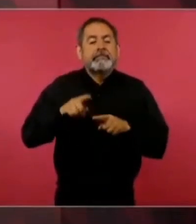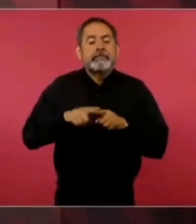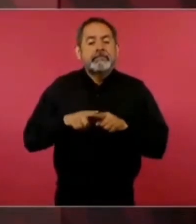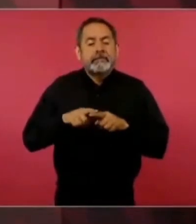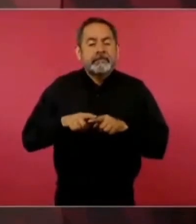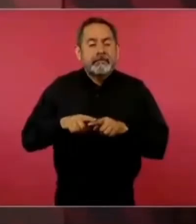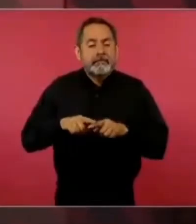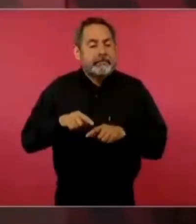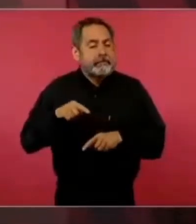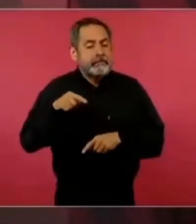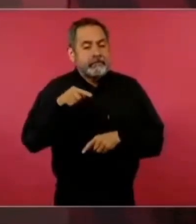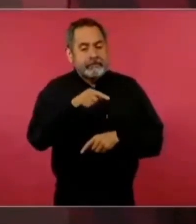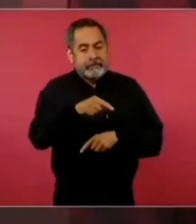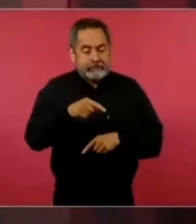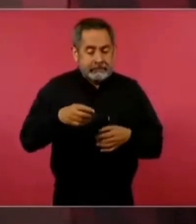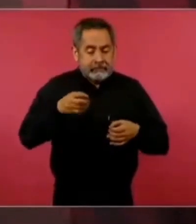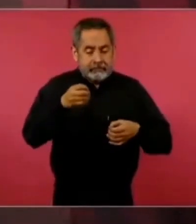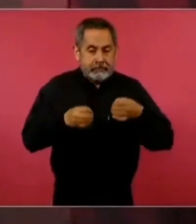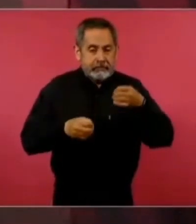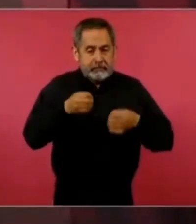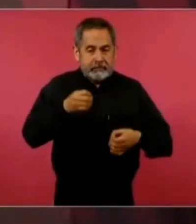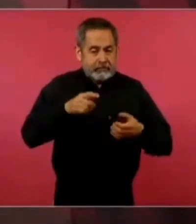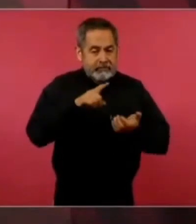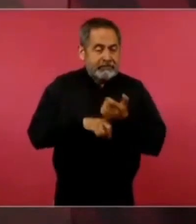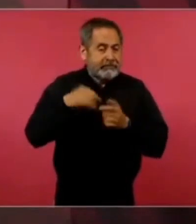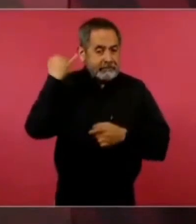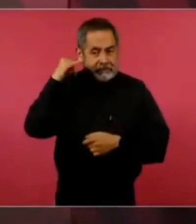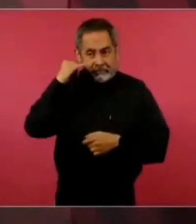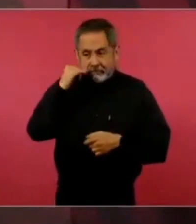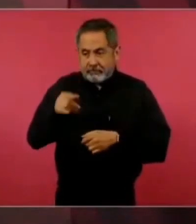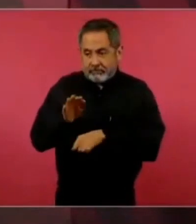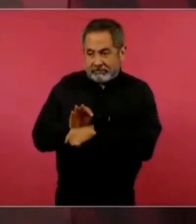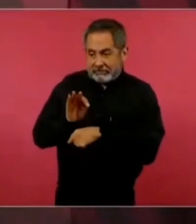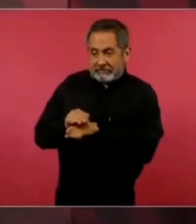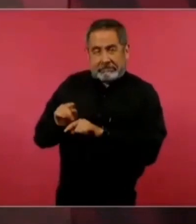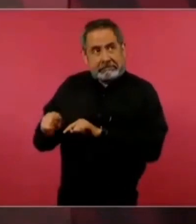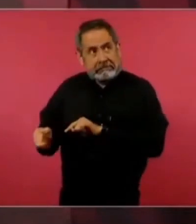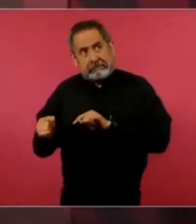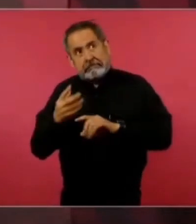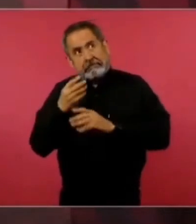al juez de Barandilla de Iguala,